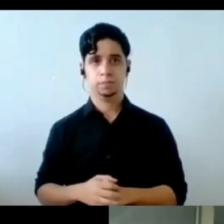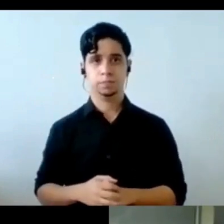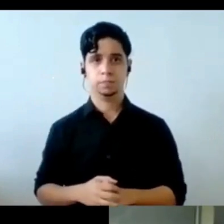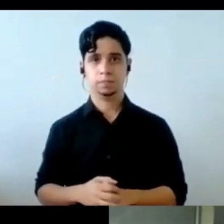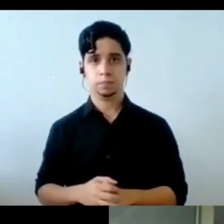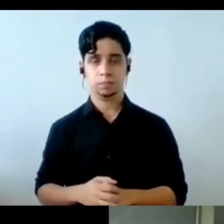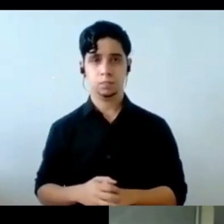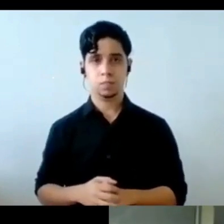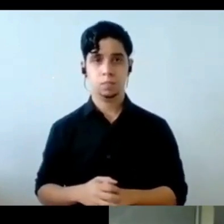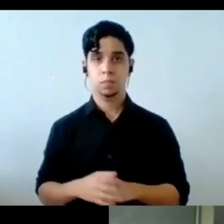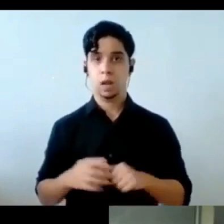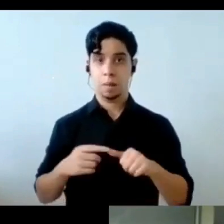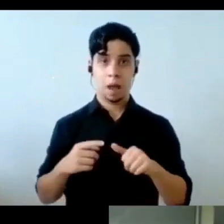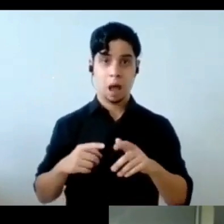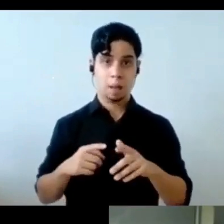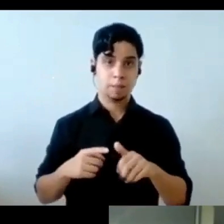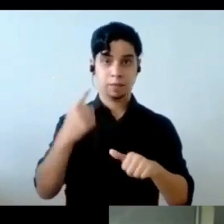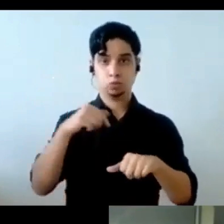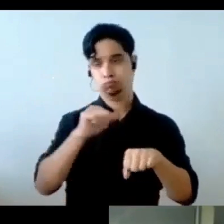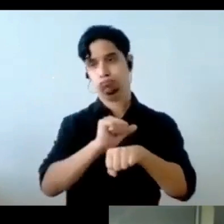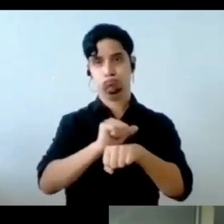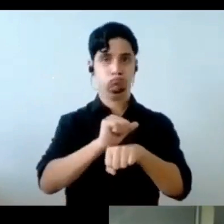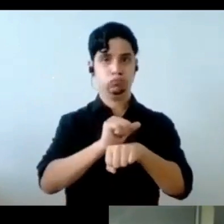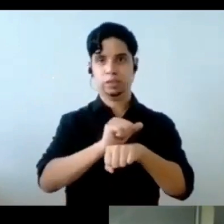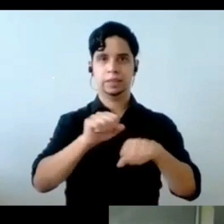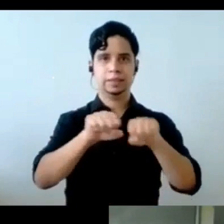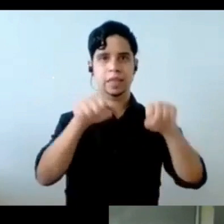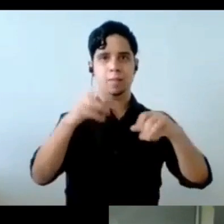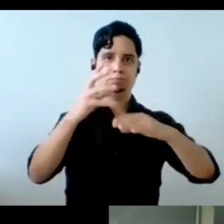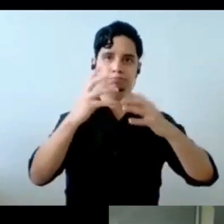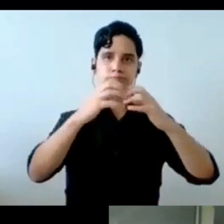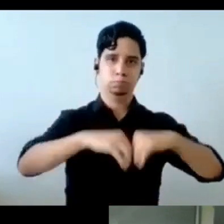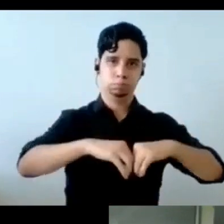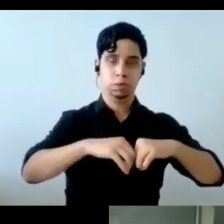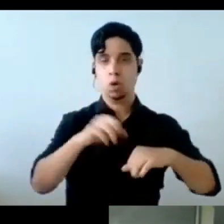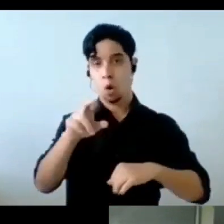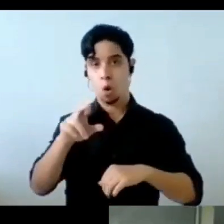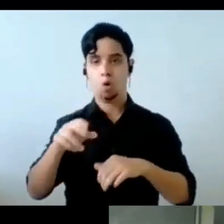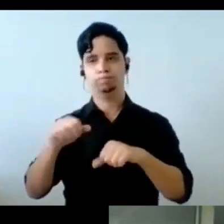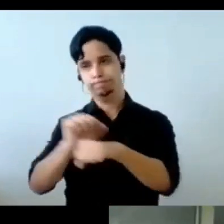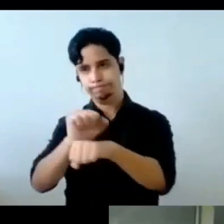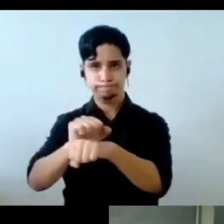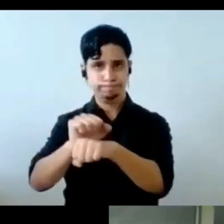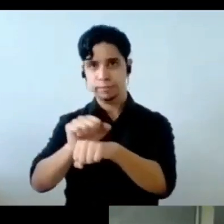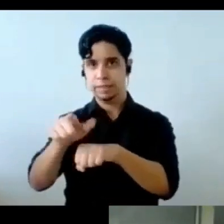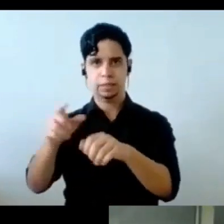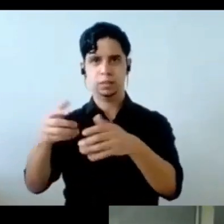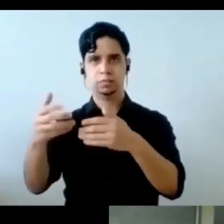de momento se cae el sistema, de momento se borró lo que sea. Pues lo mismo ha pasado con la página de la fundación, la